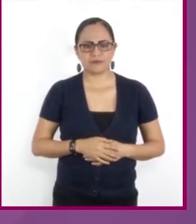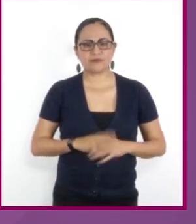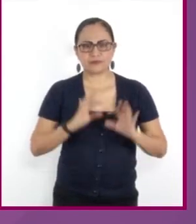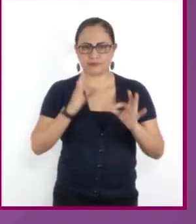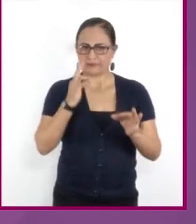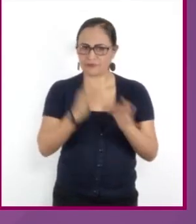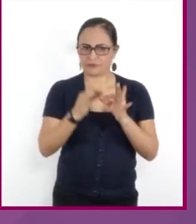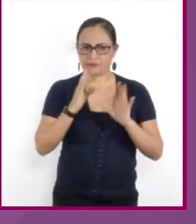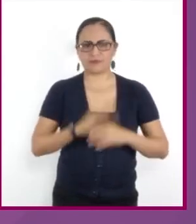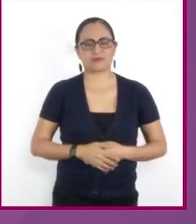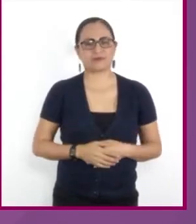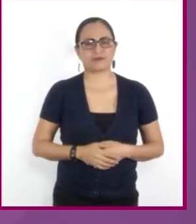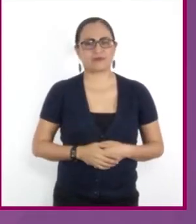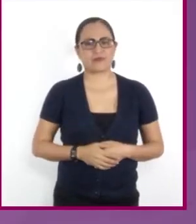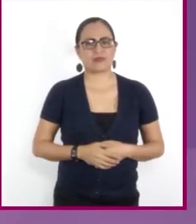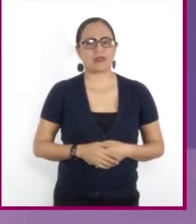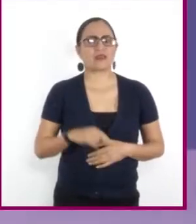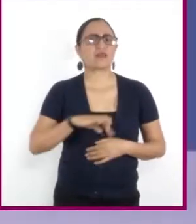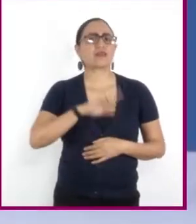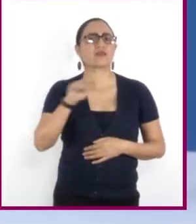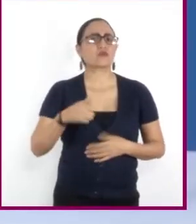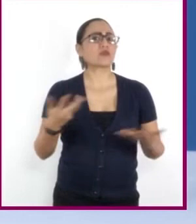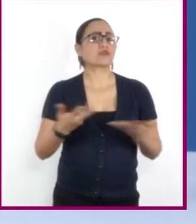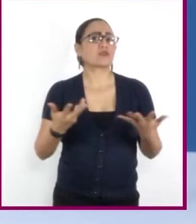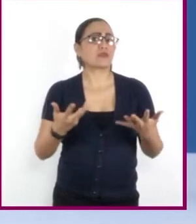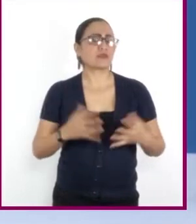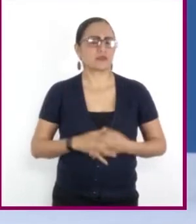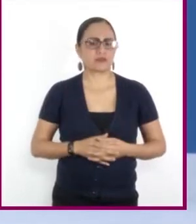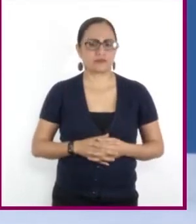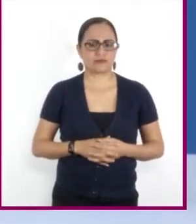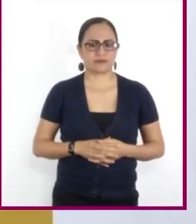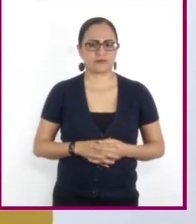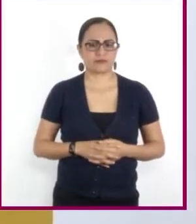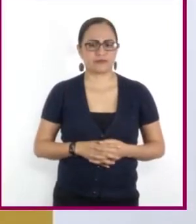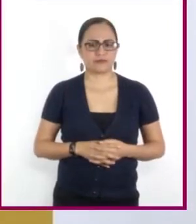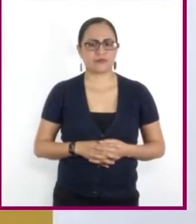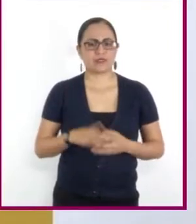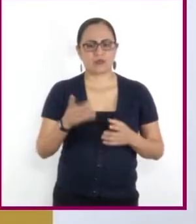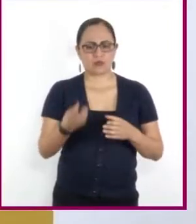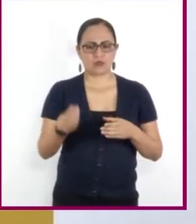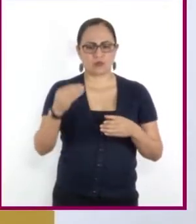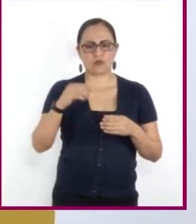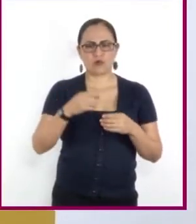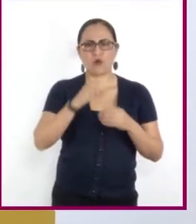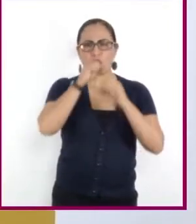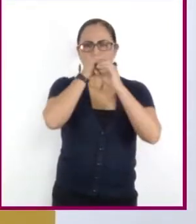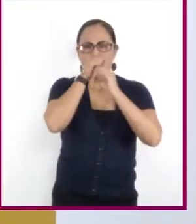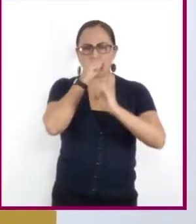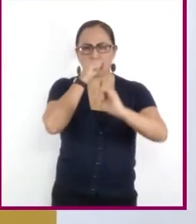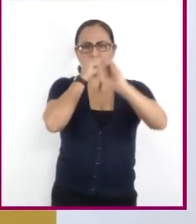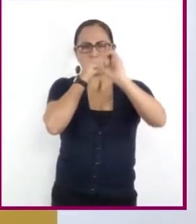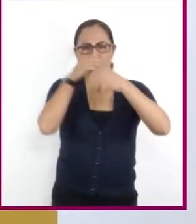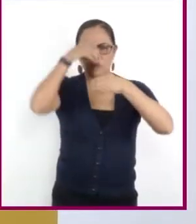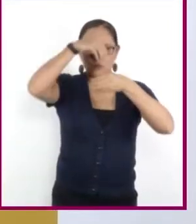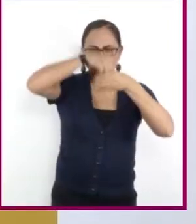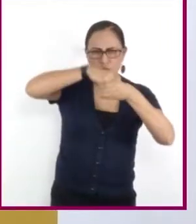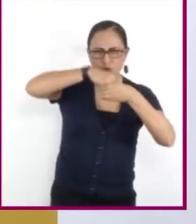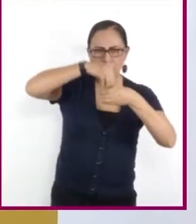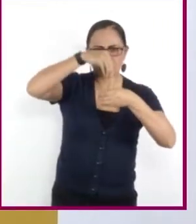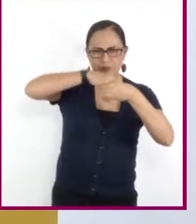Listo. ¿Y qué hacemos ahora? Ahora te voy a pedir que introduzcas el globo dentro del